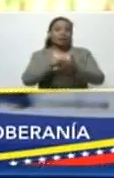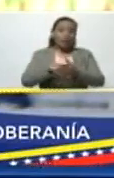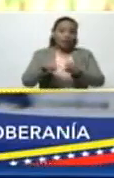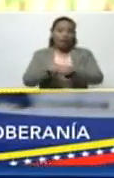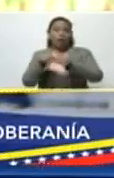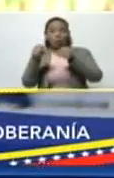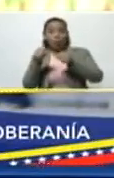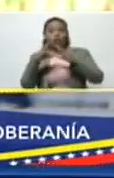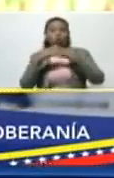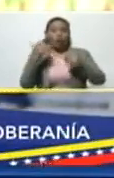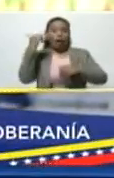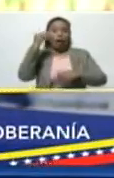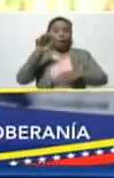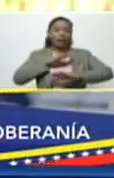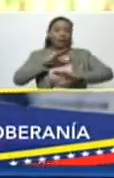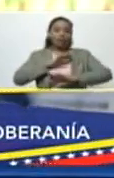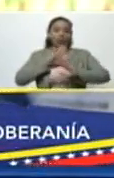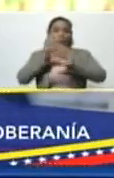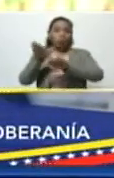tengan su beneficio.